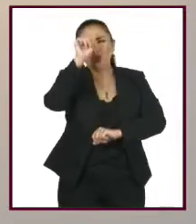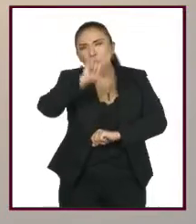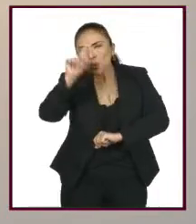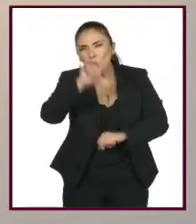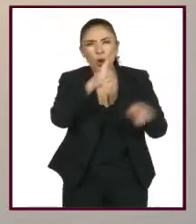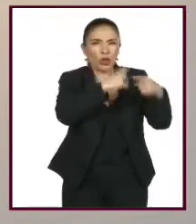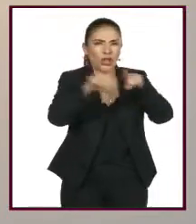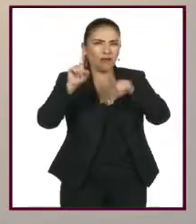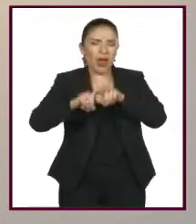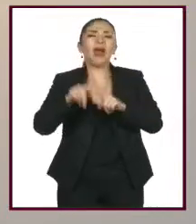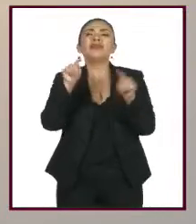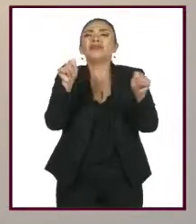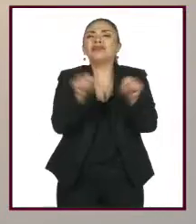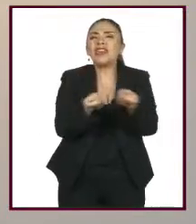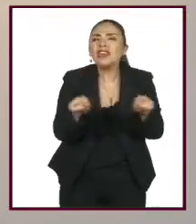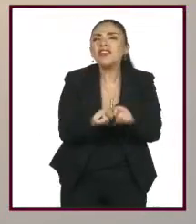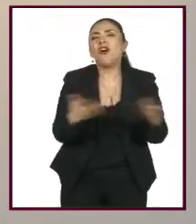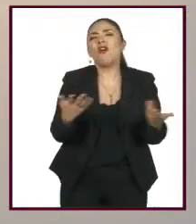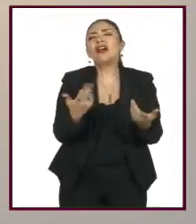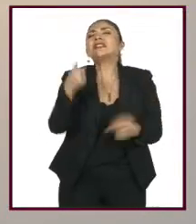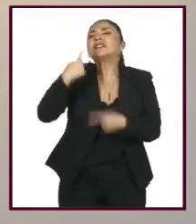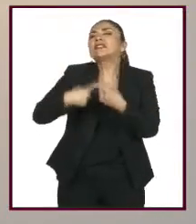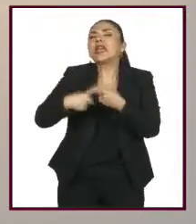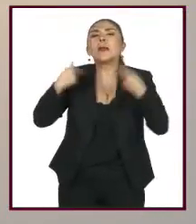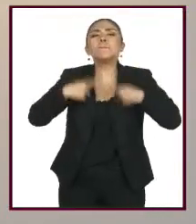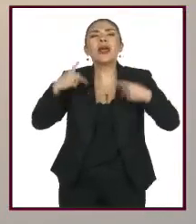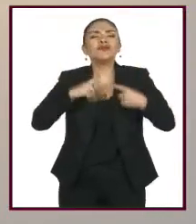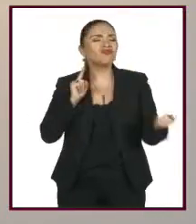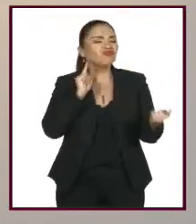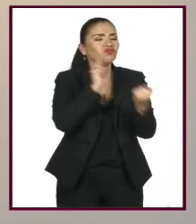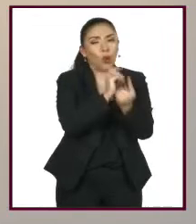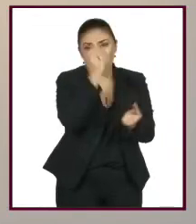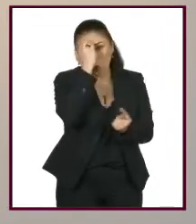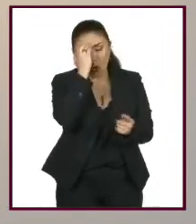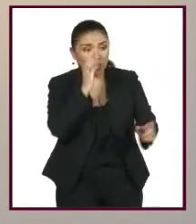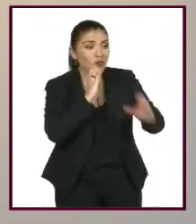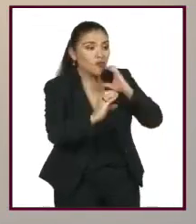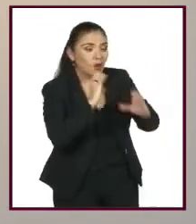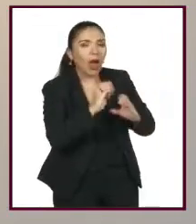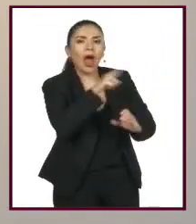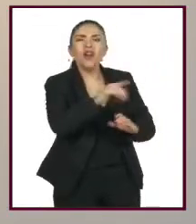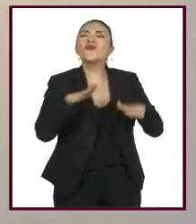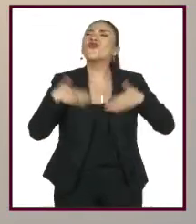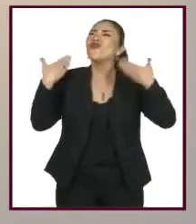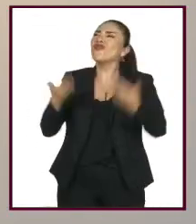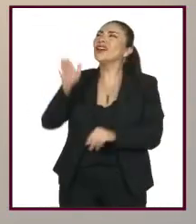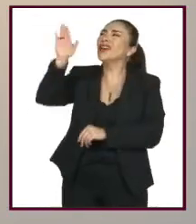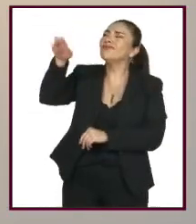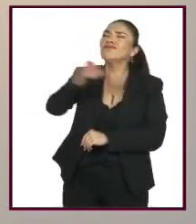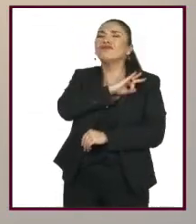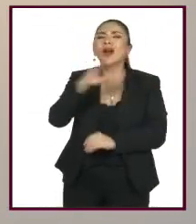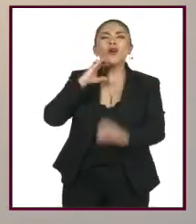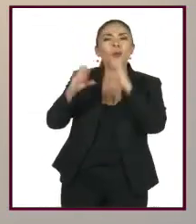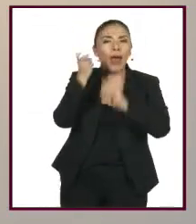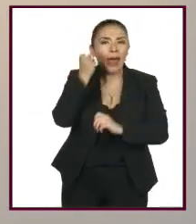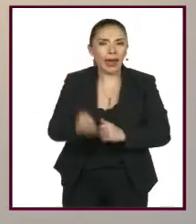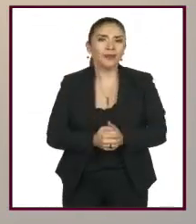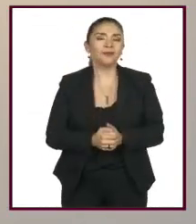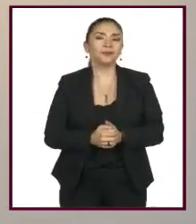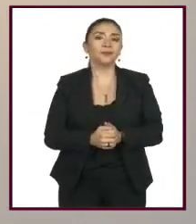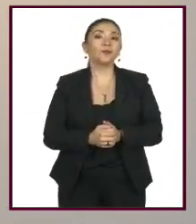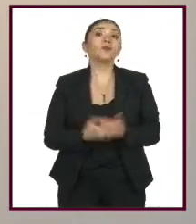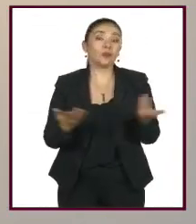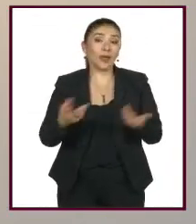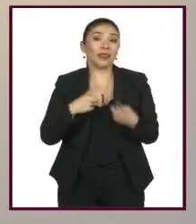tutores, tíos o alguien cercano que tenga contacto con él o la adolescente. También